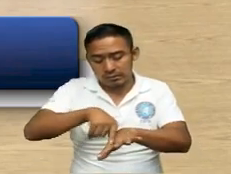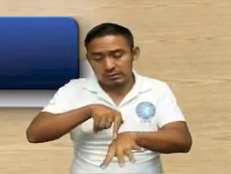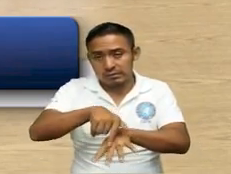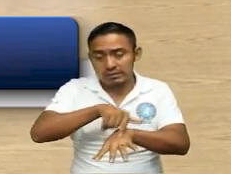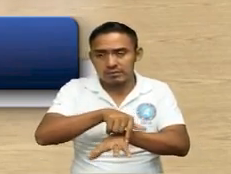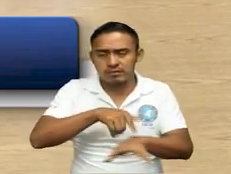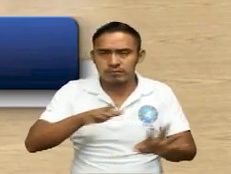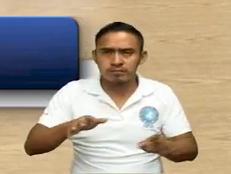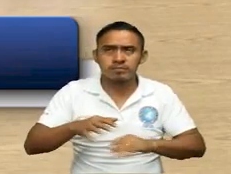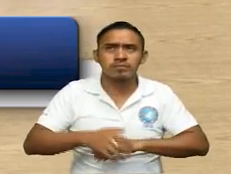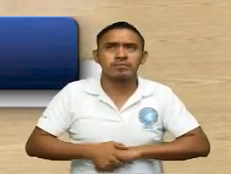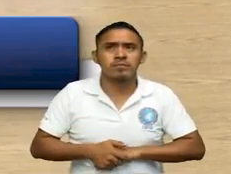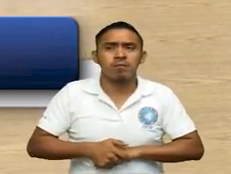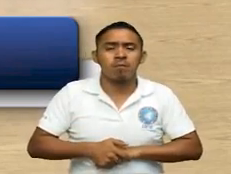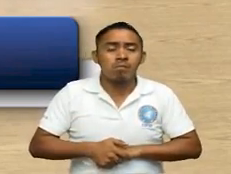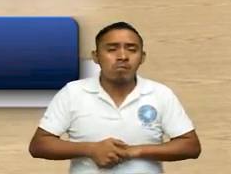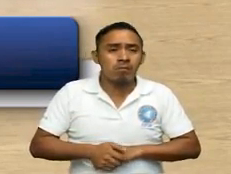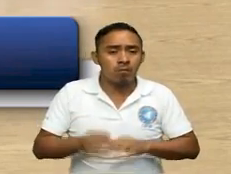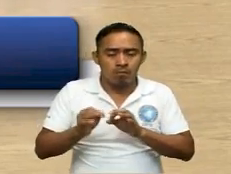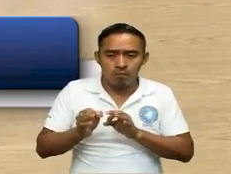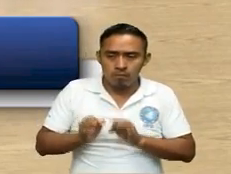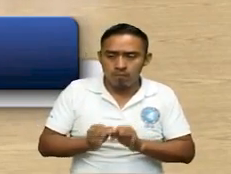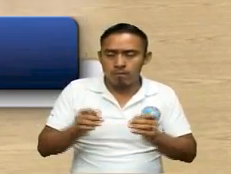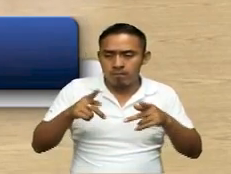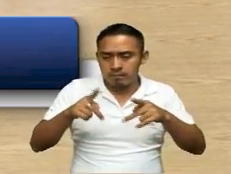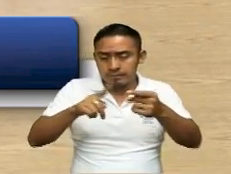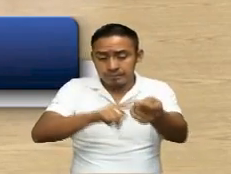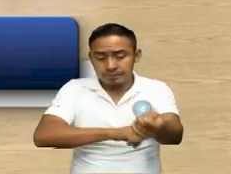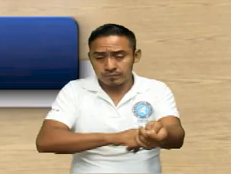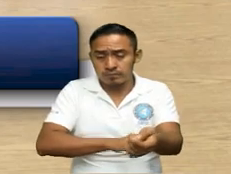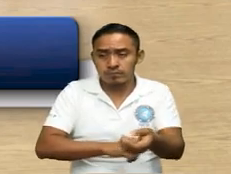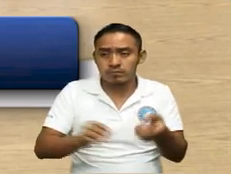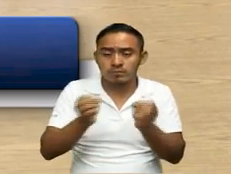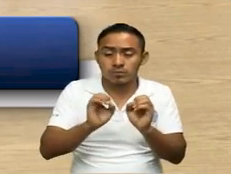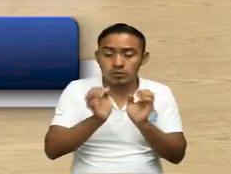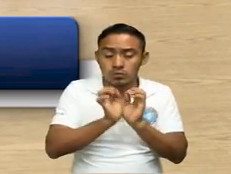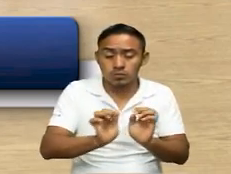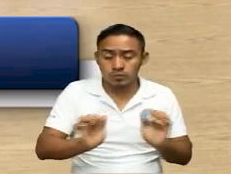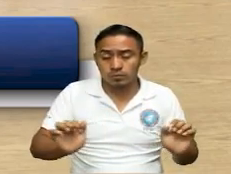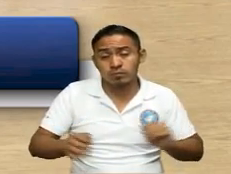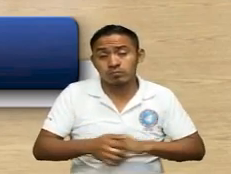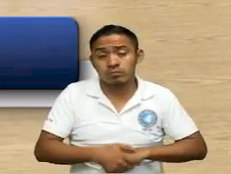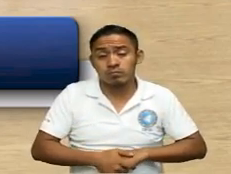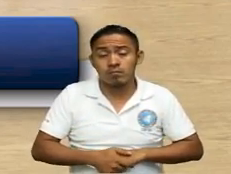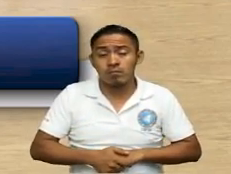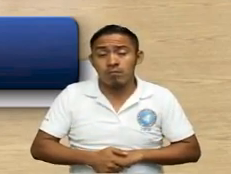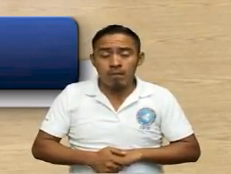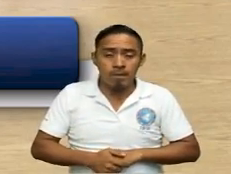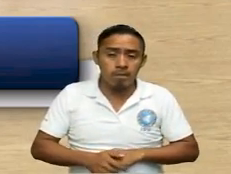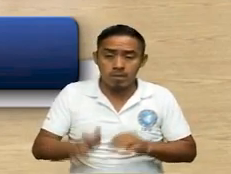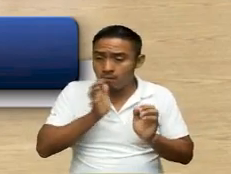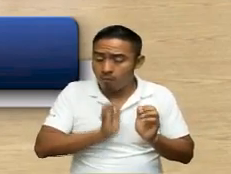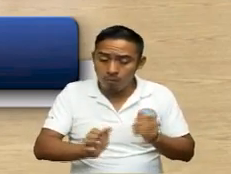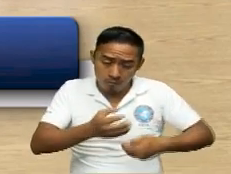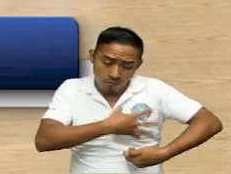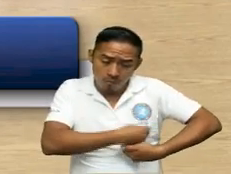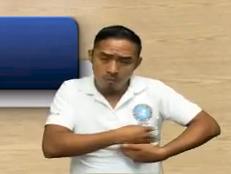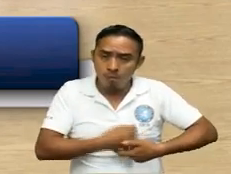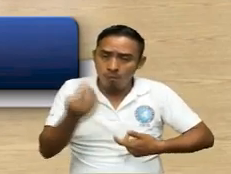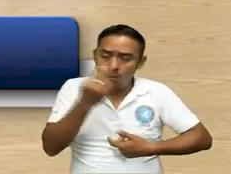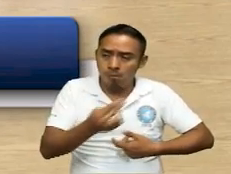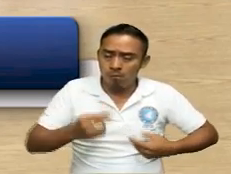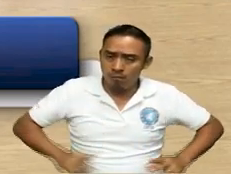y clásico en los pacientes diabéticos o en los niños. En los lactantes que usan pamper, que